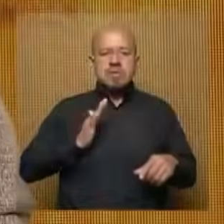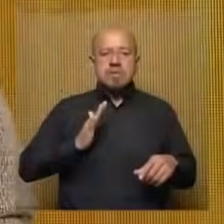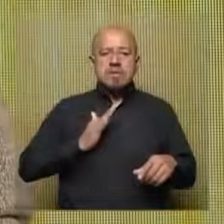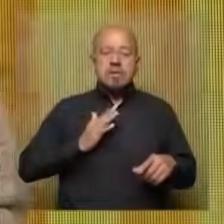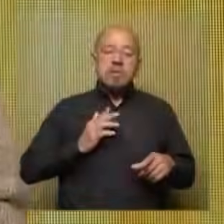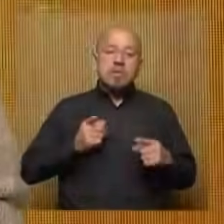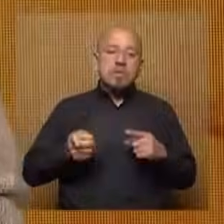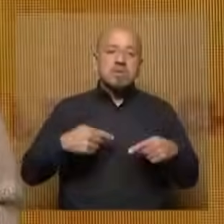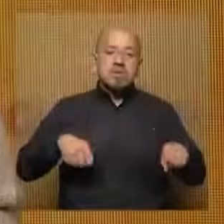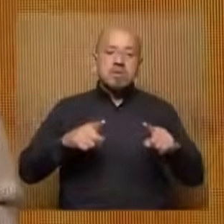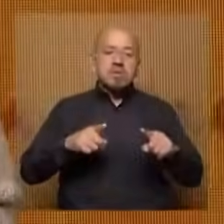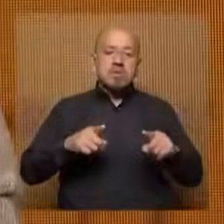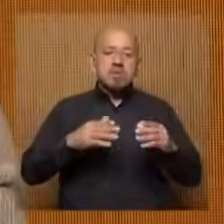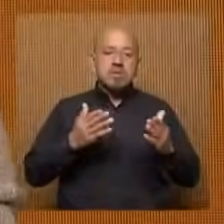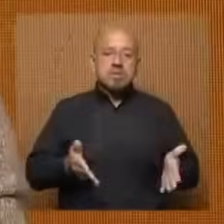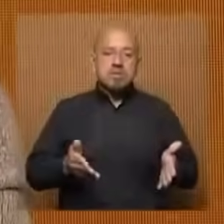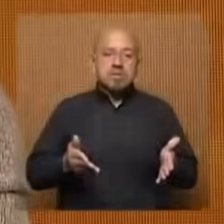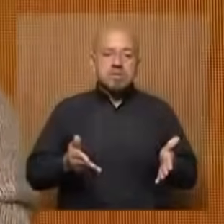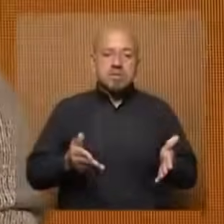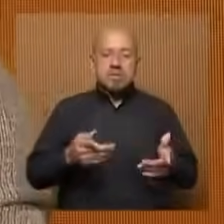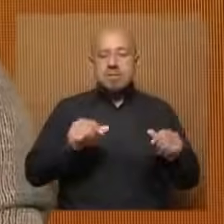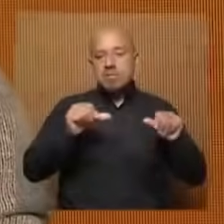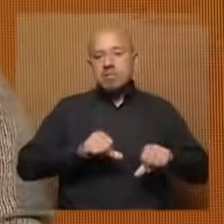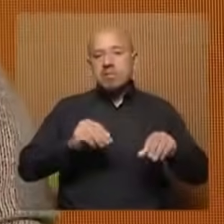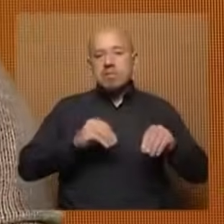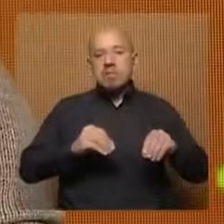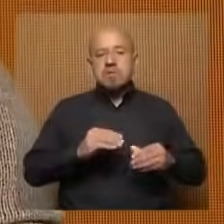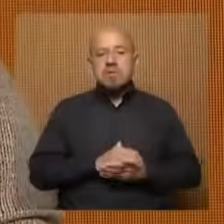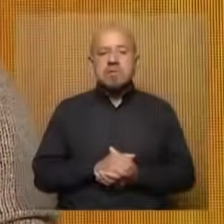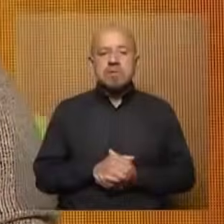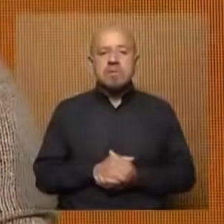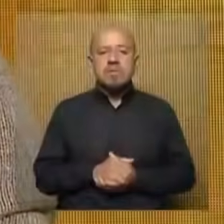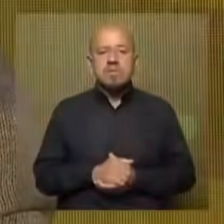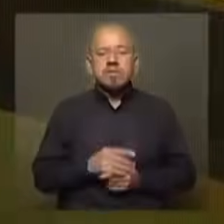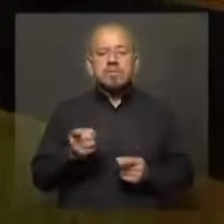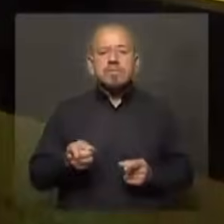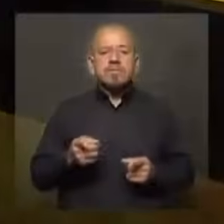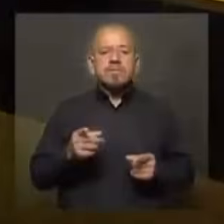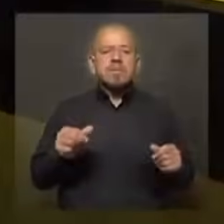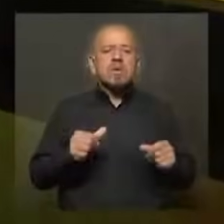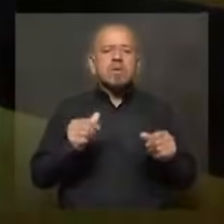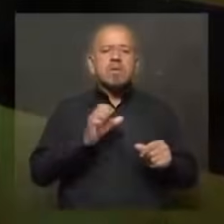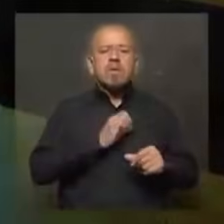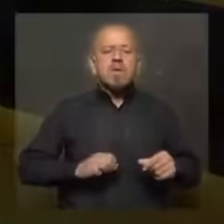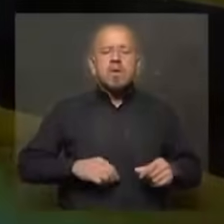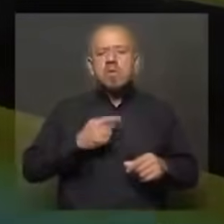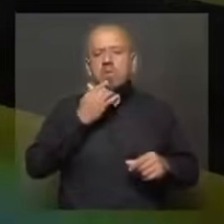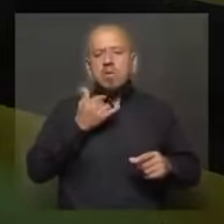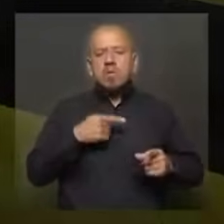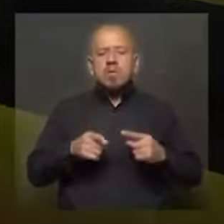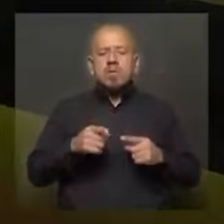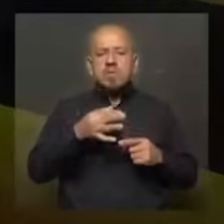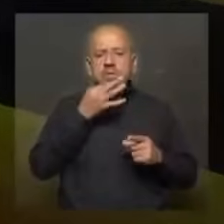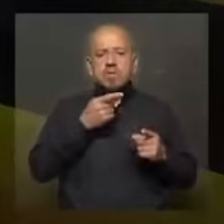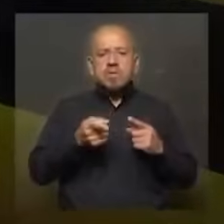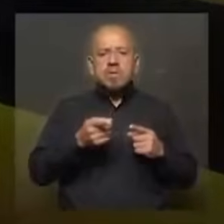en cadáveres, estamos en el horno. ¿A qué te referís con esas inoperancias de las prácticas estatales? Por ejemplo, vos decías